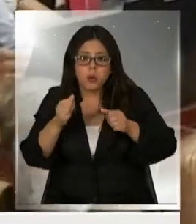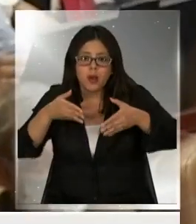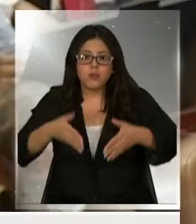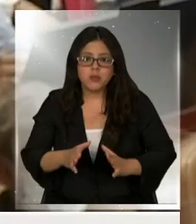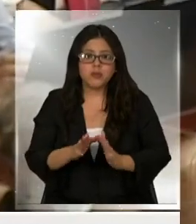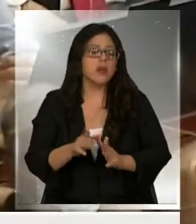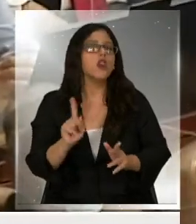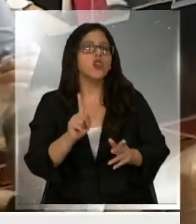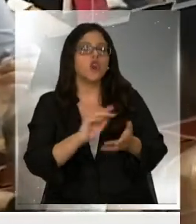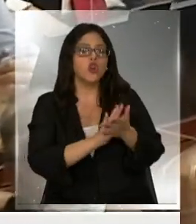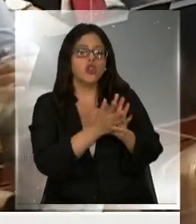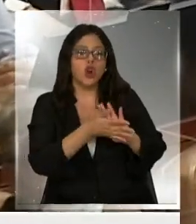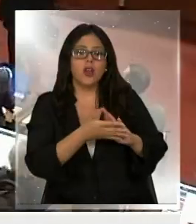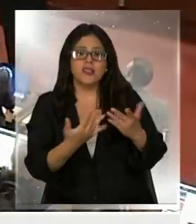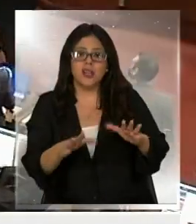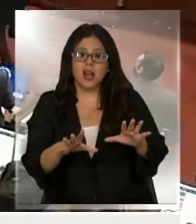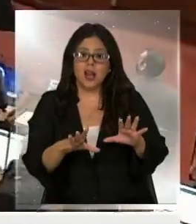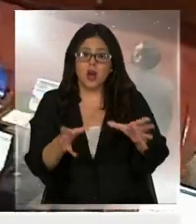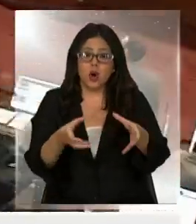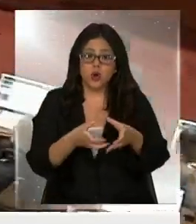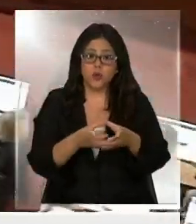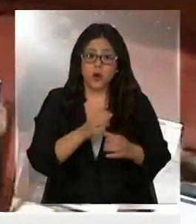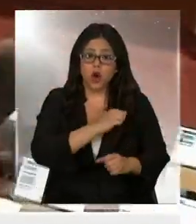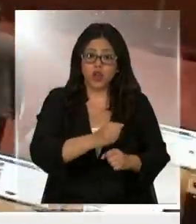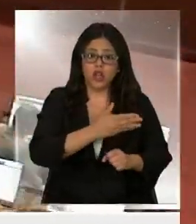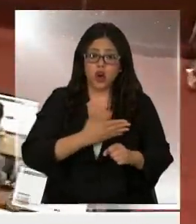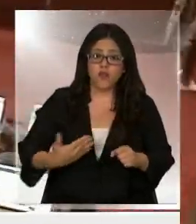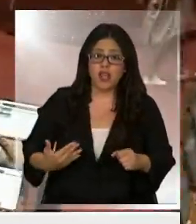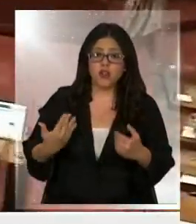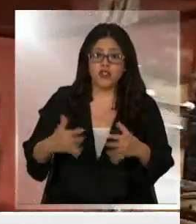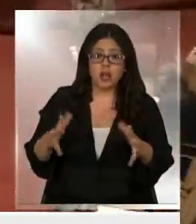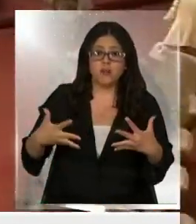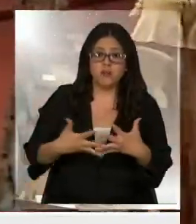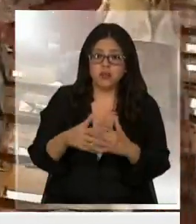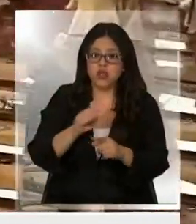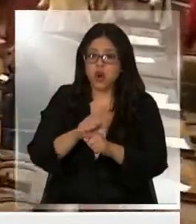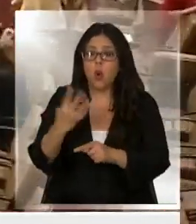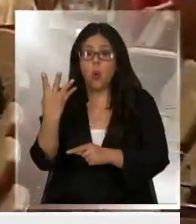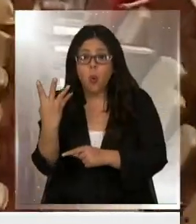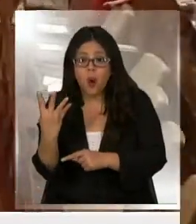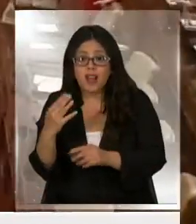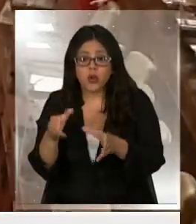No toda la oposición se cuadró. 4 legisladores de la Democracia Cristiana votaron en